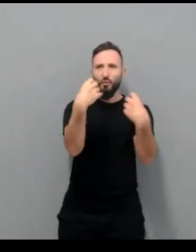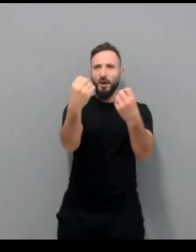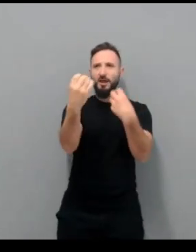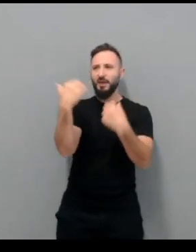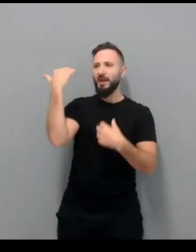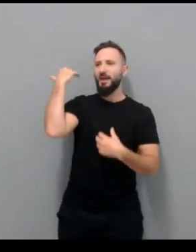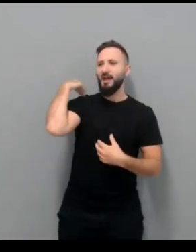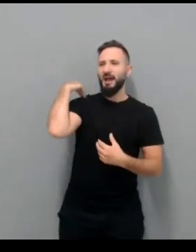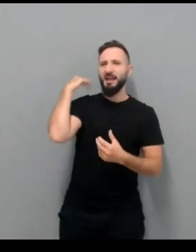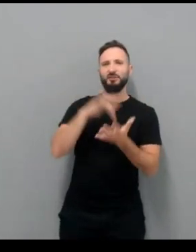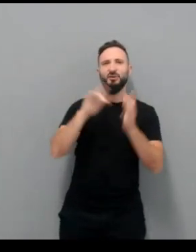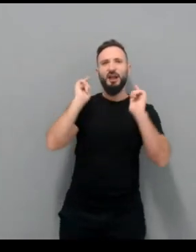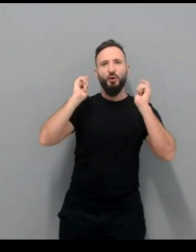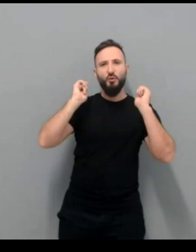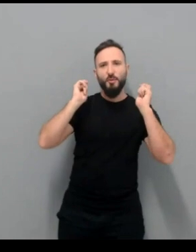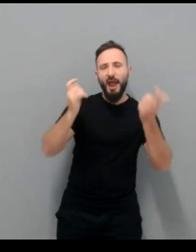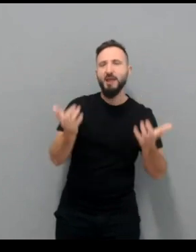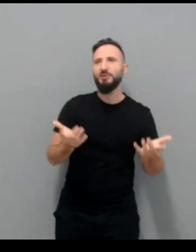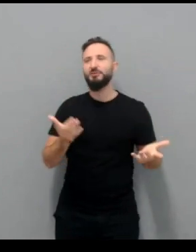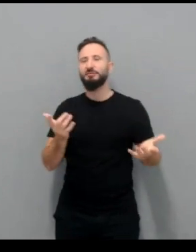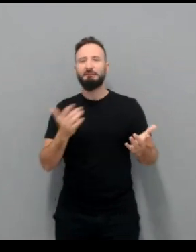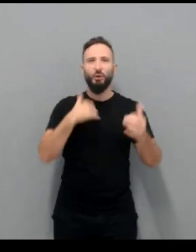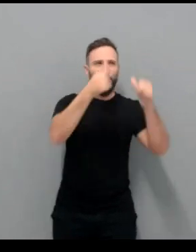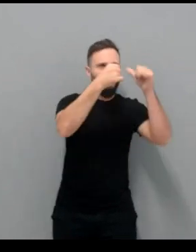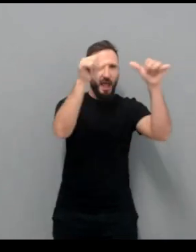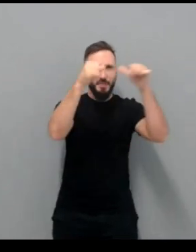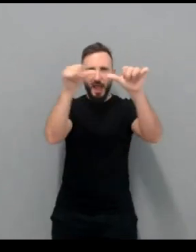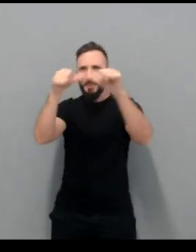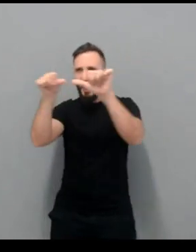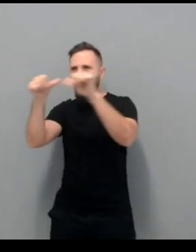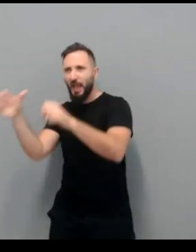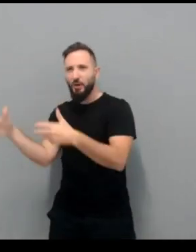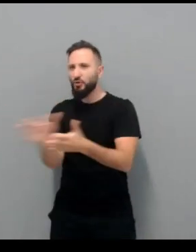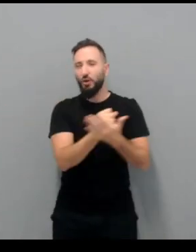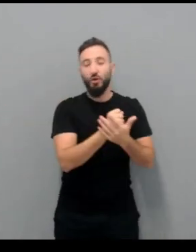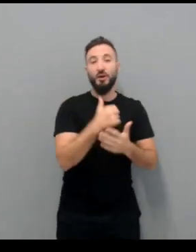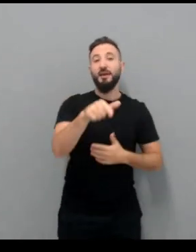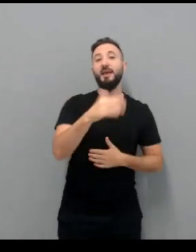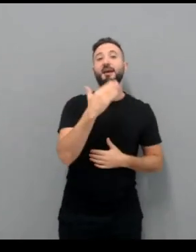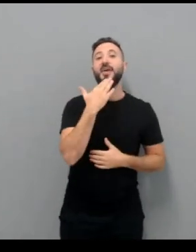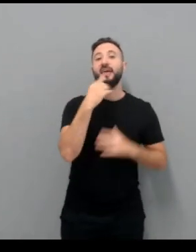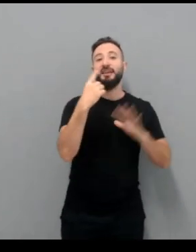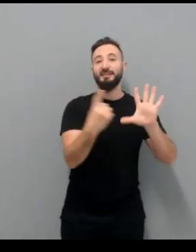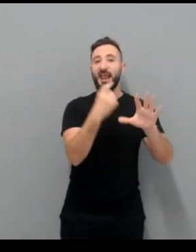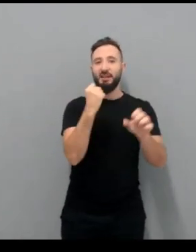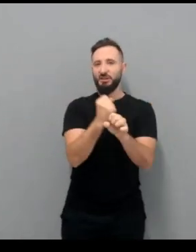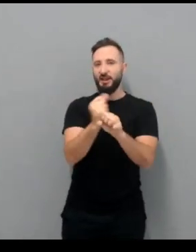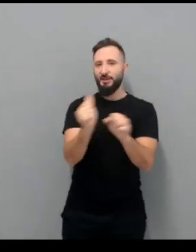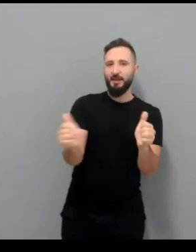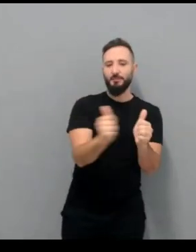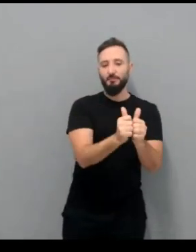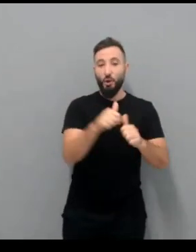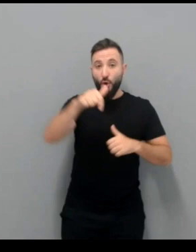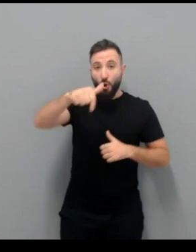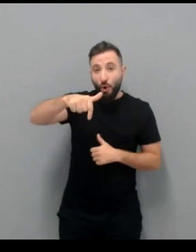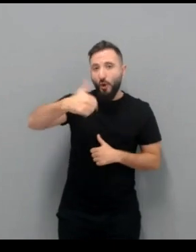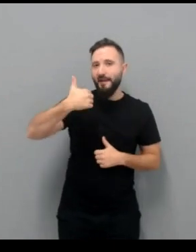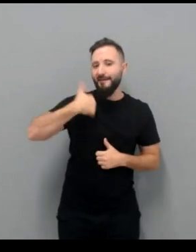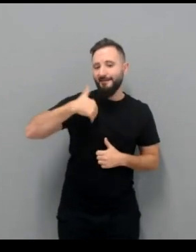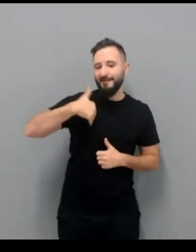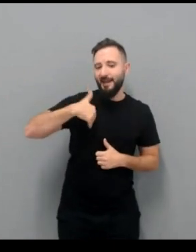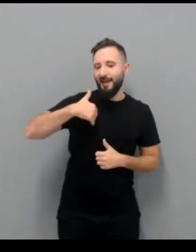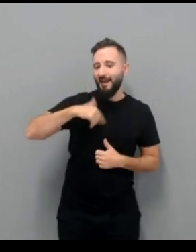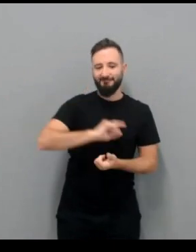un cumpleaños. Comencé a trabajar con ella cuando tenía 6 años. Hoy ya es